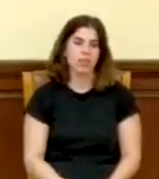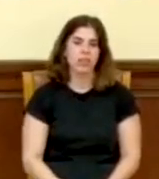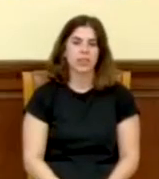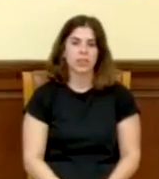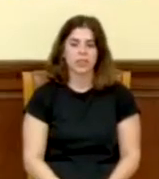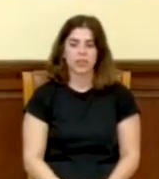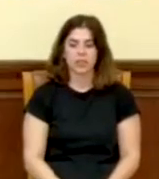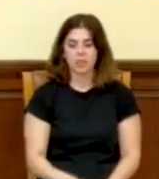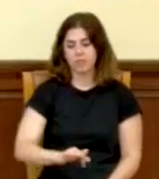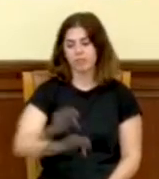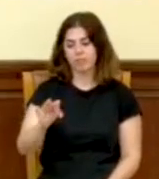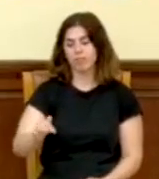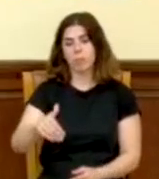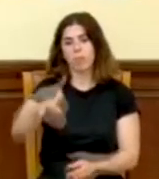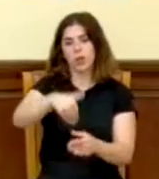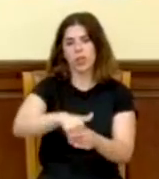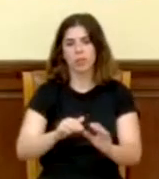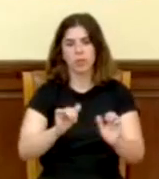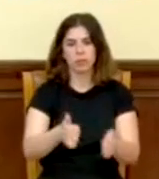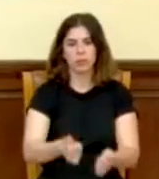pasamos a la votación. Abrimos votación.